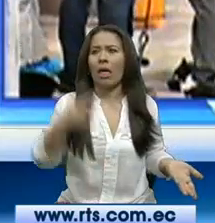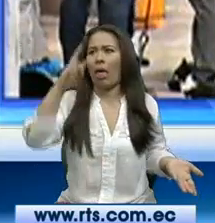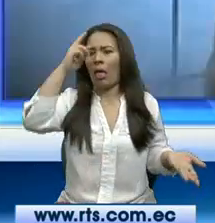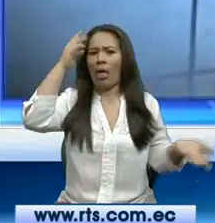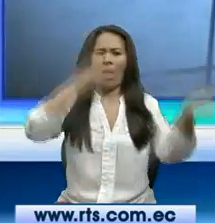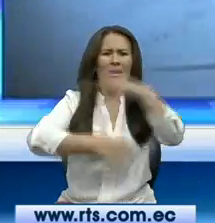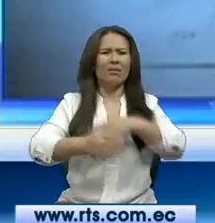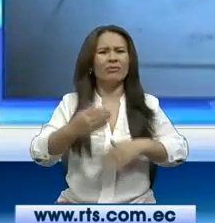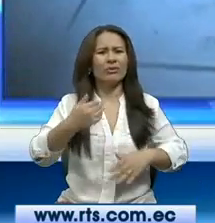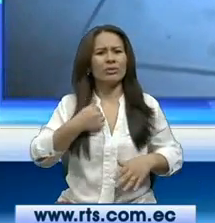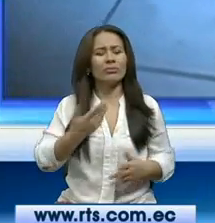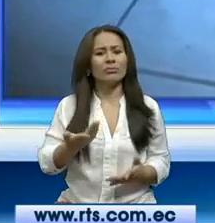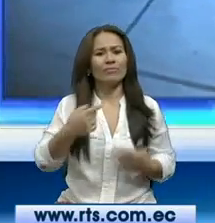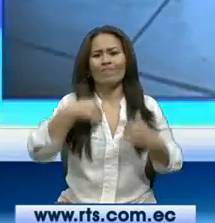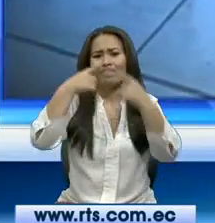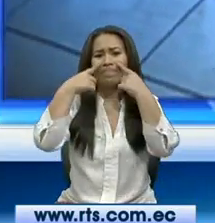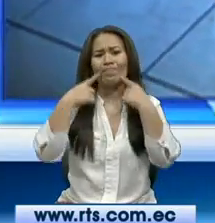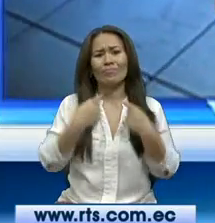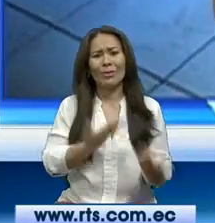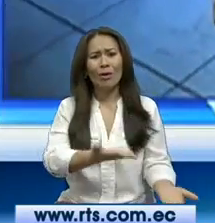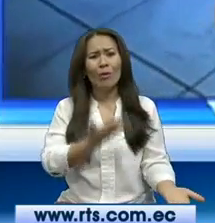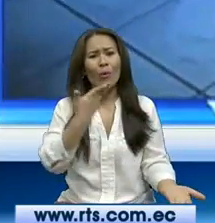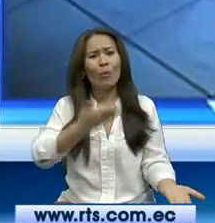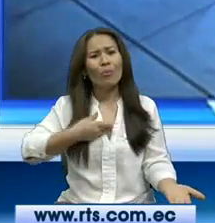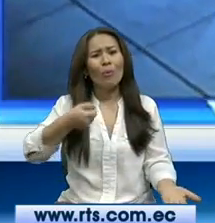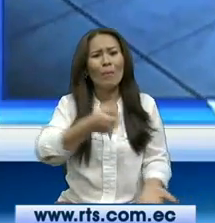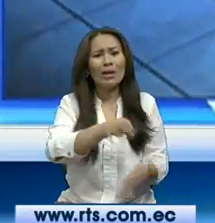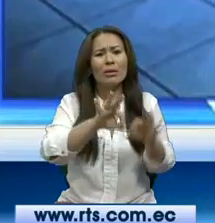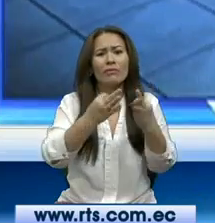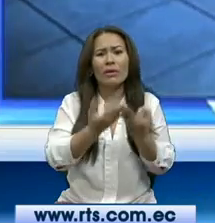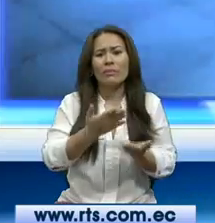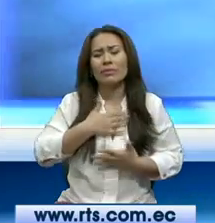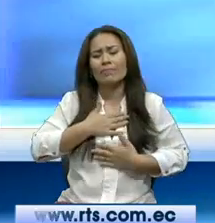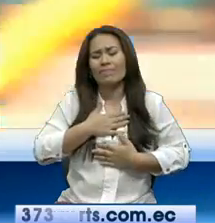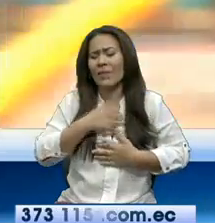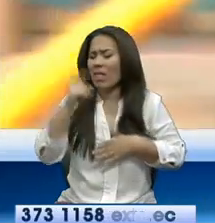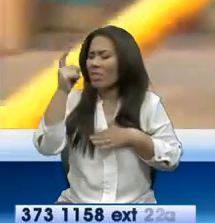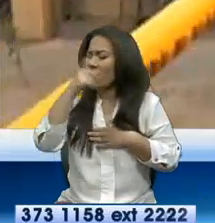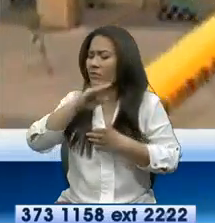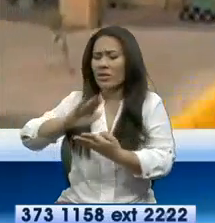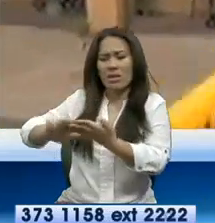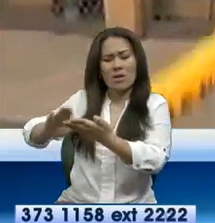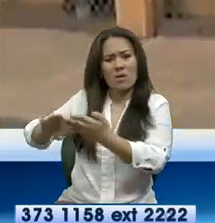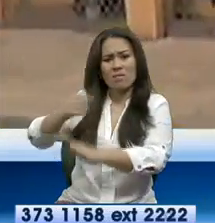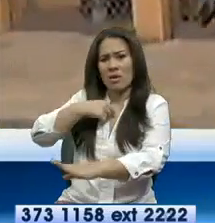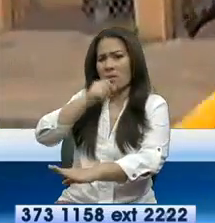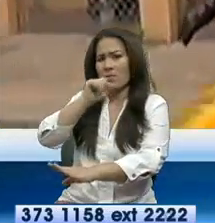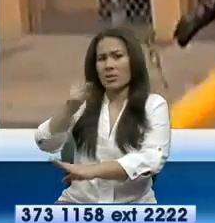Y hasta las lágrimas se me quieren salir por los bebés. Disculpen.